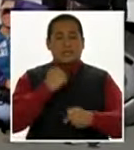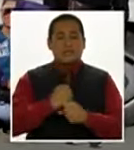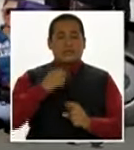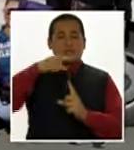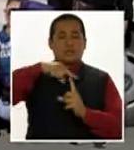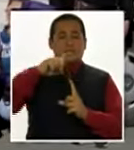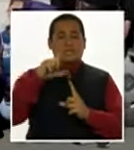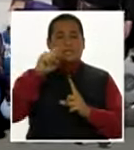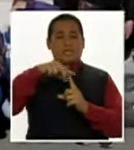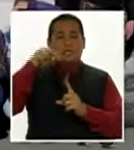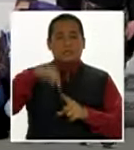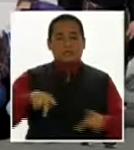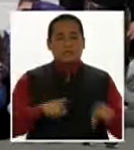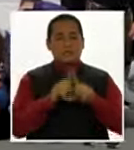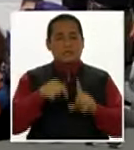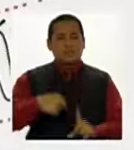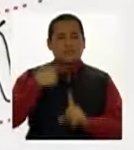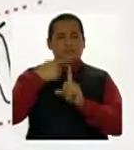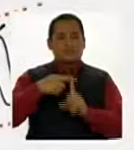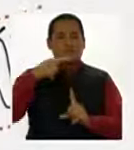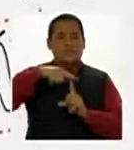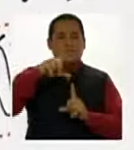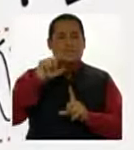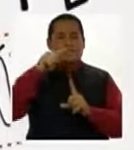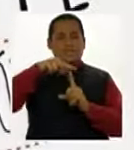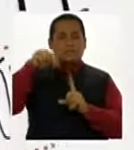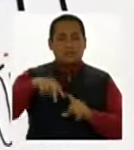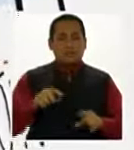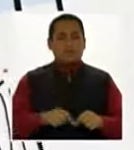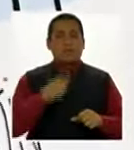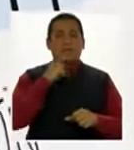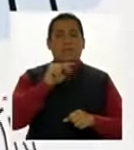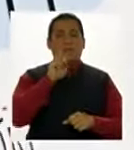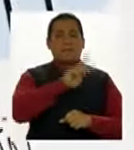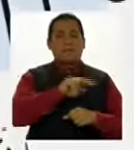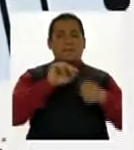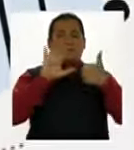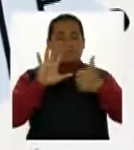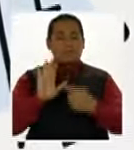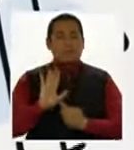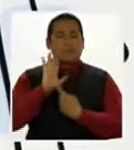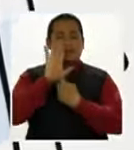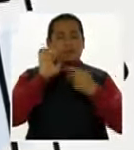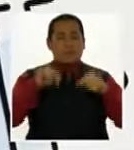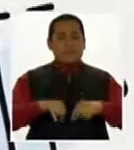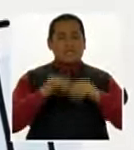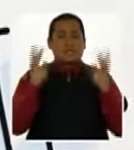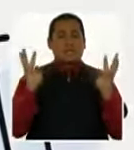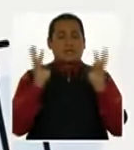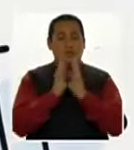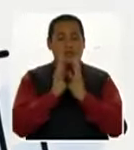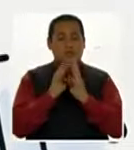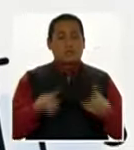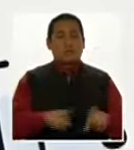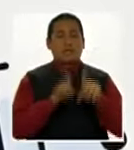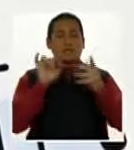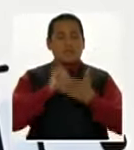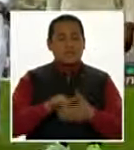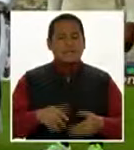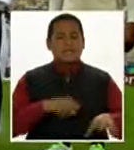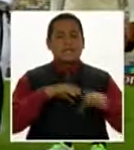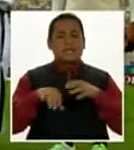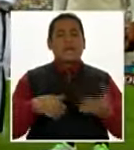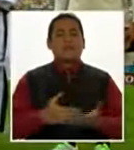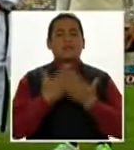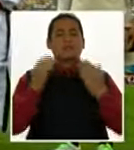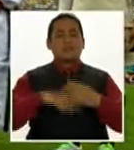Este año la Teletón tiene como lema Súmate a la Teletón. Será la 22ª edición de dicho evento solidario,